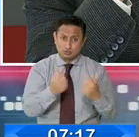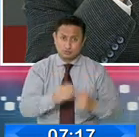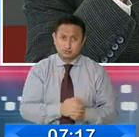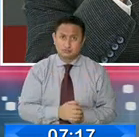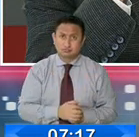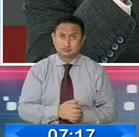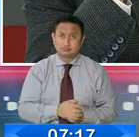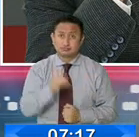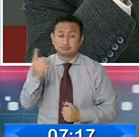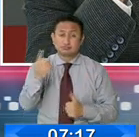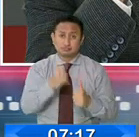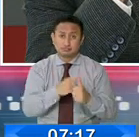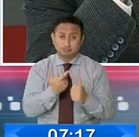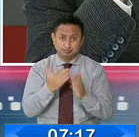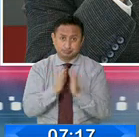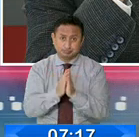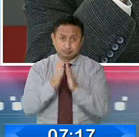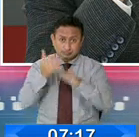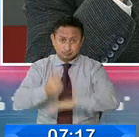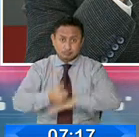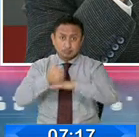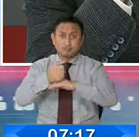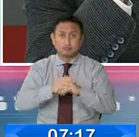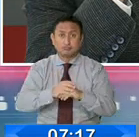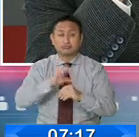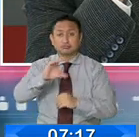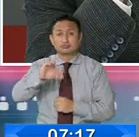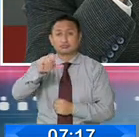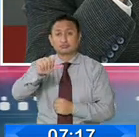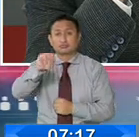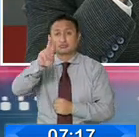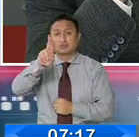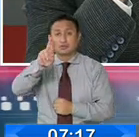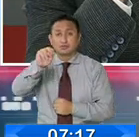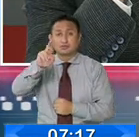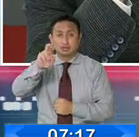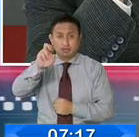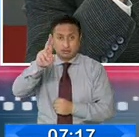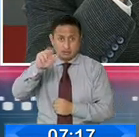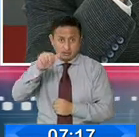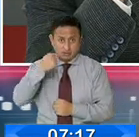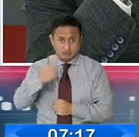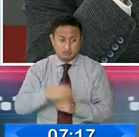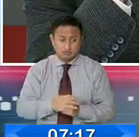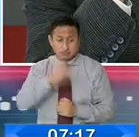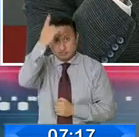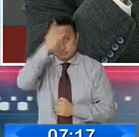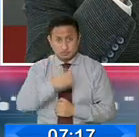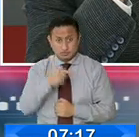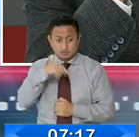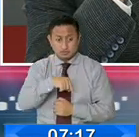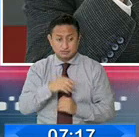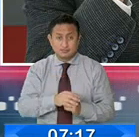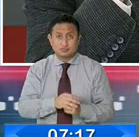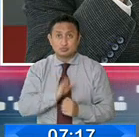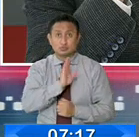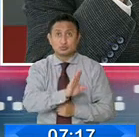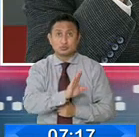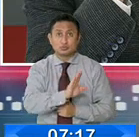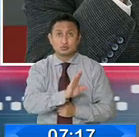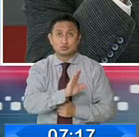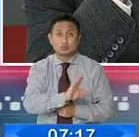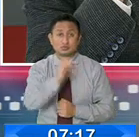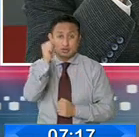en primera instancia, el juez Arturo Cabrera sentencia que se le restituya